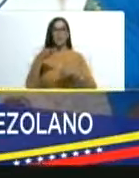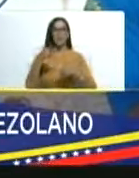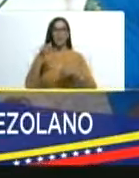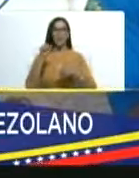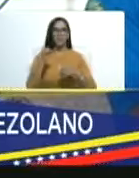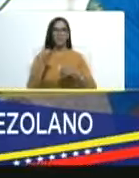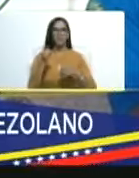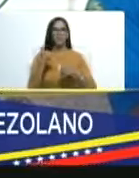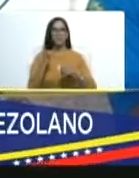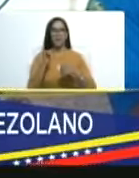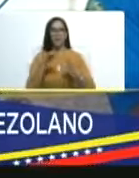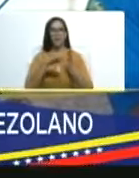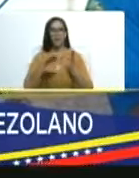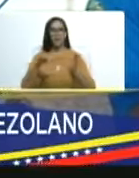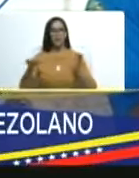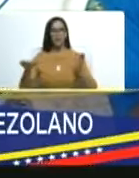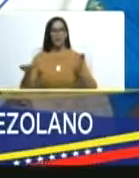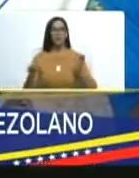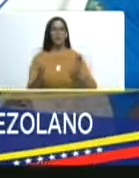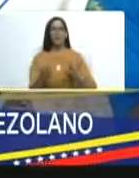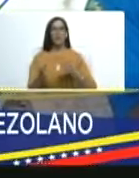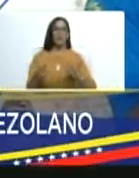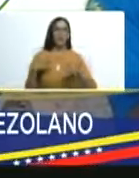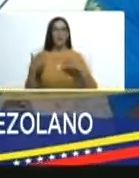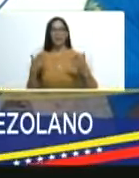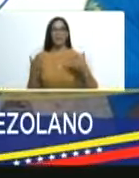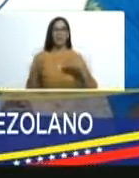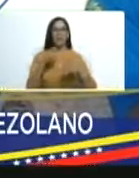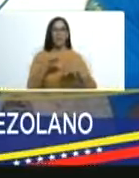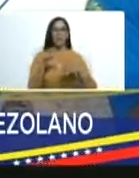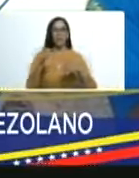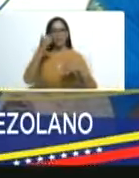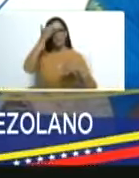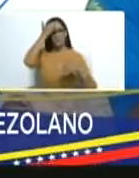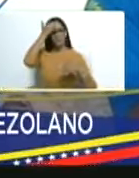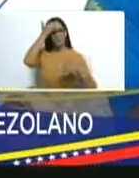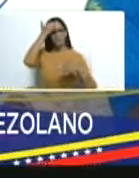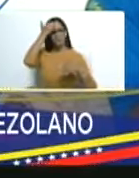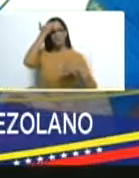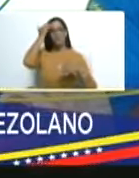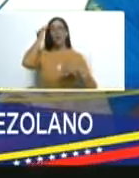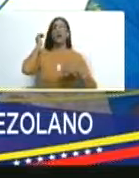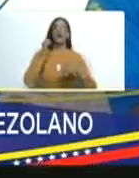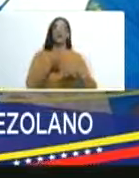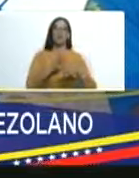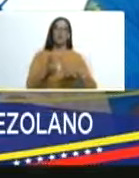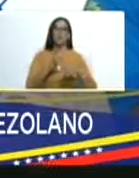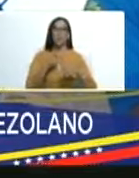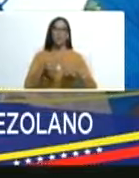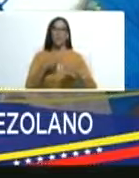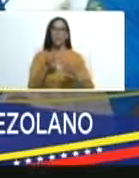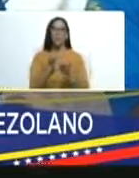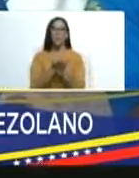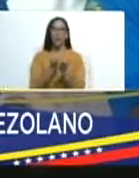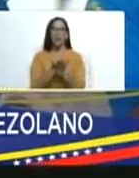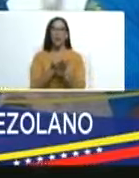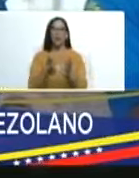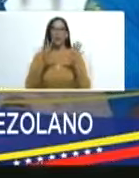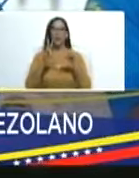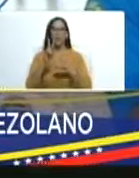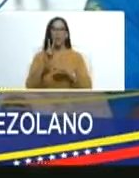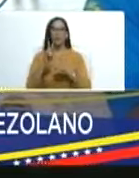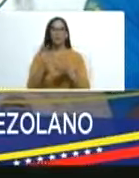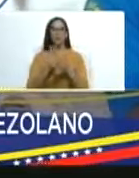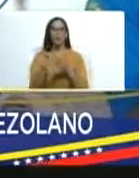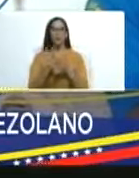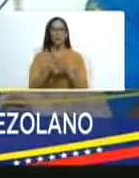una estación, pero bueno, con la algarabía y la cantidad de gente que ha llegado a estas costas, no pudimos probarla, ya hay 12 que están en funcionamiento